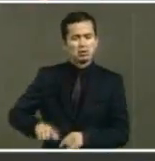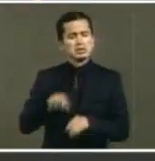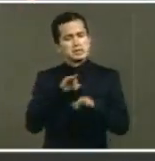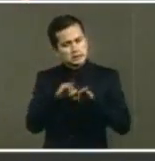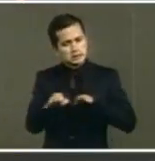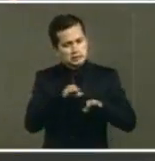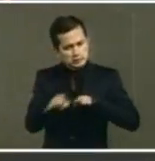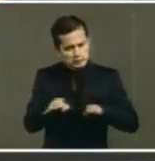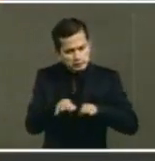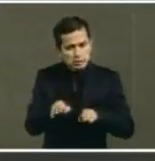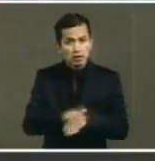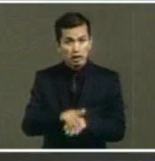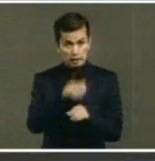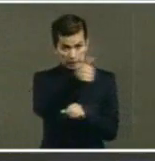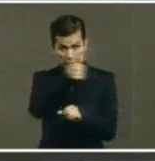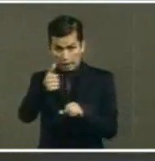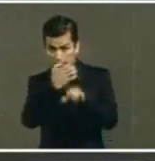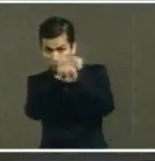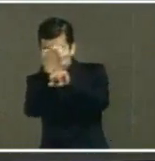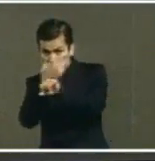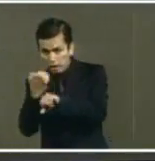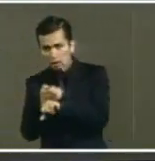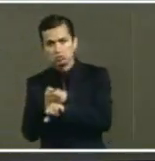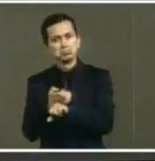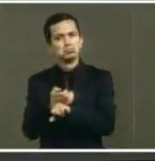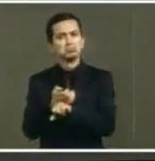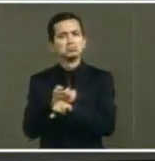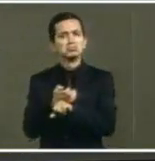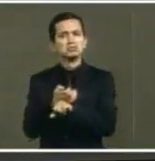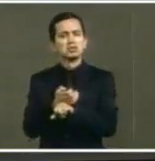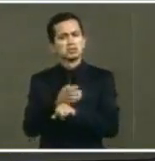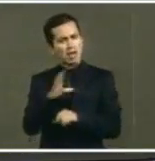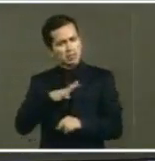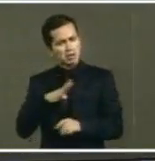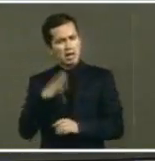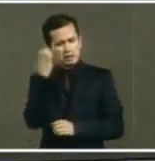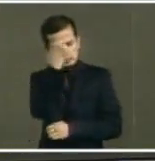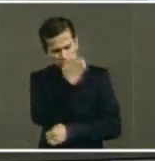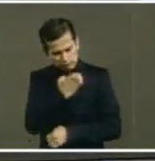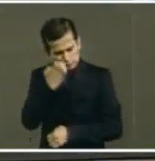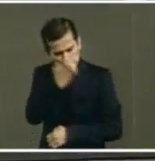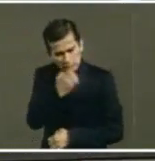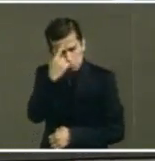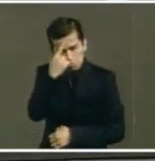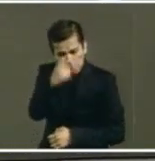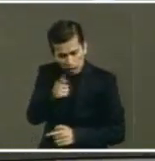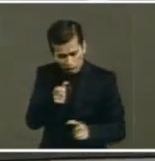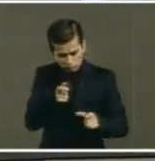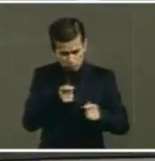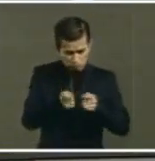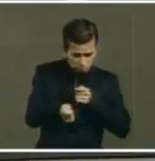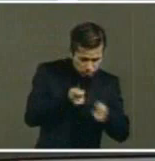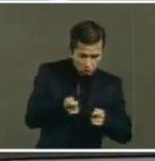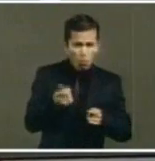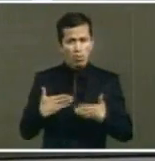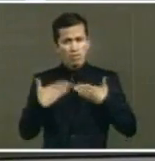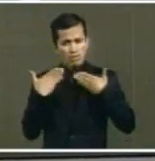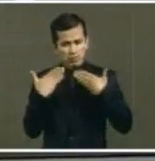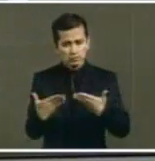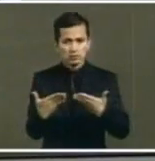pública y fiscales estatales han pasado por pruebas de evaluación y control de confianza. Sin